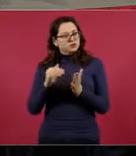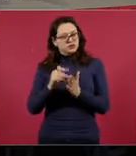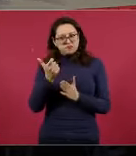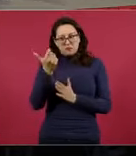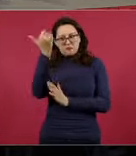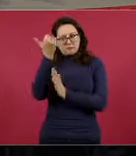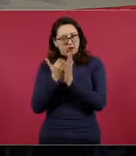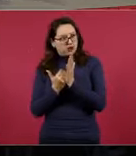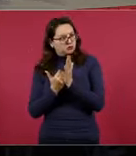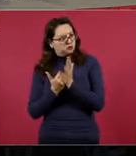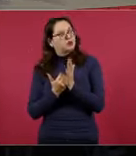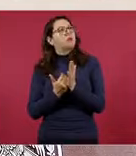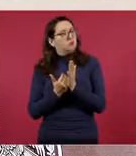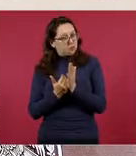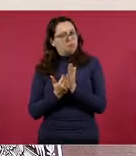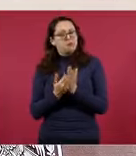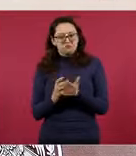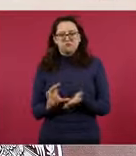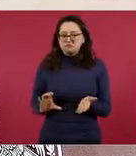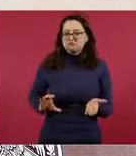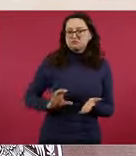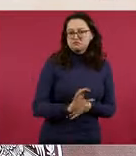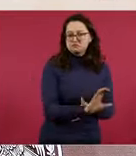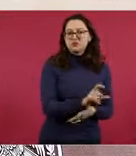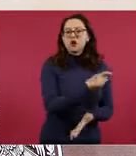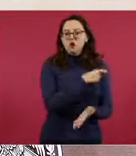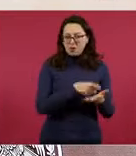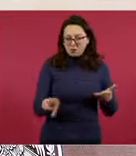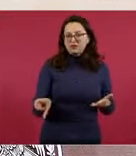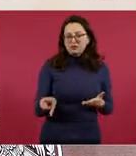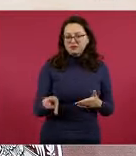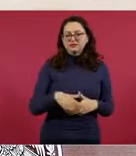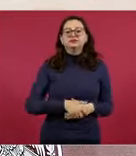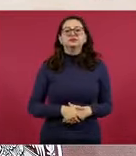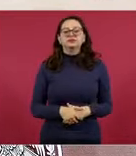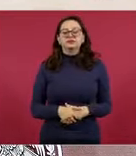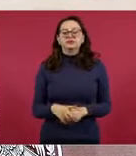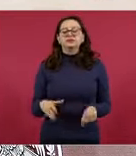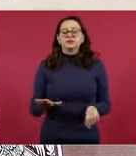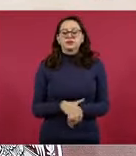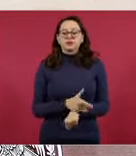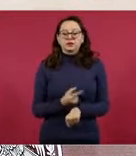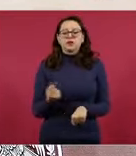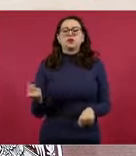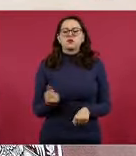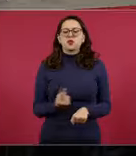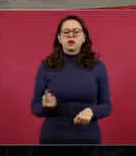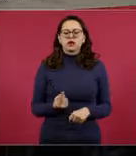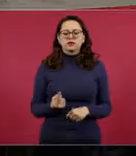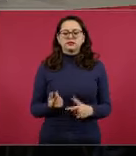956,823 millones de pesos. ¿Por qué se decidió este inmueble, entre otras cosas? Lo primero, por su ubicación. El inmueble